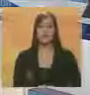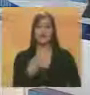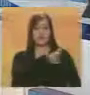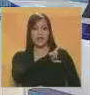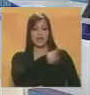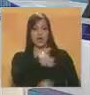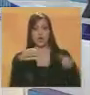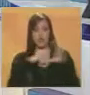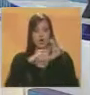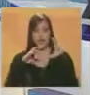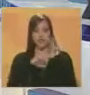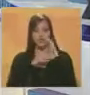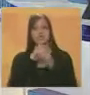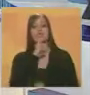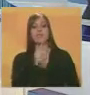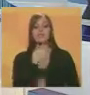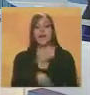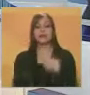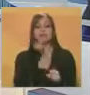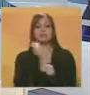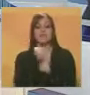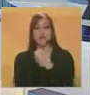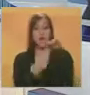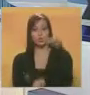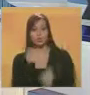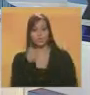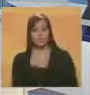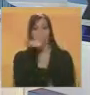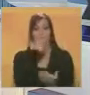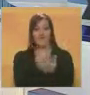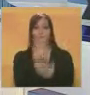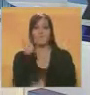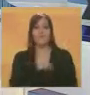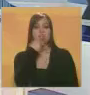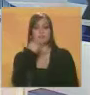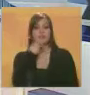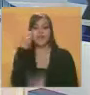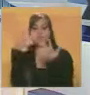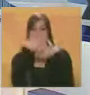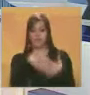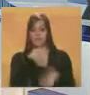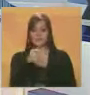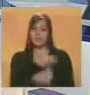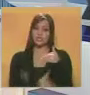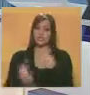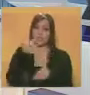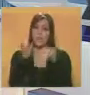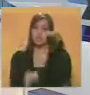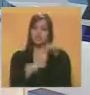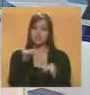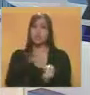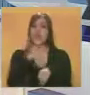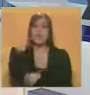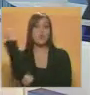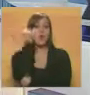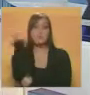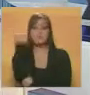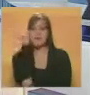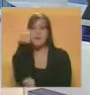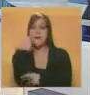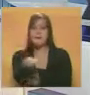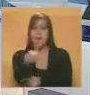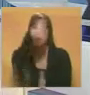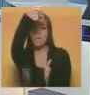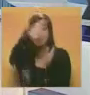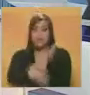El director de Conatel, Pedro Maldonado, ejerció una acción judicial ante la Sala Política Administrativa del Tribunal Supremo de Justicia por incumplimiento en el pago de la